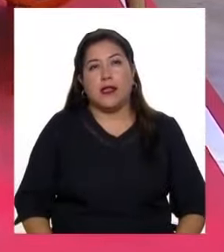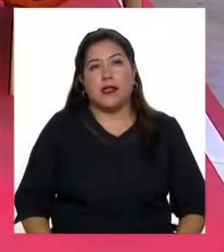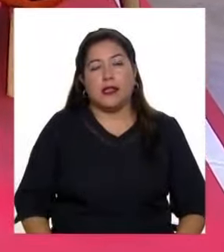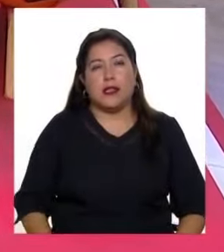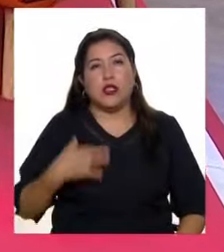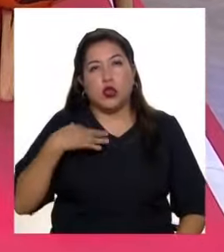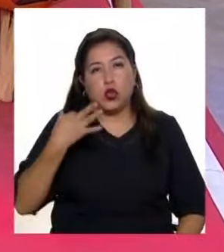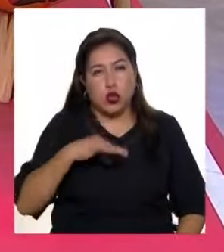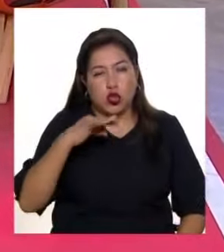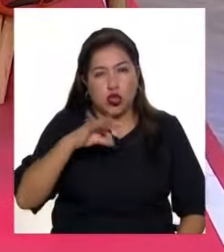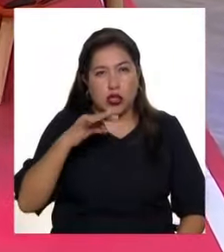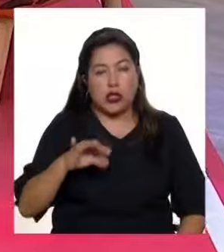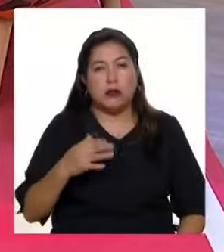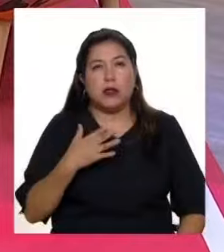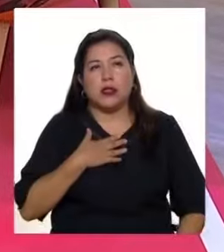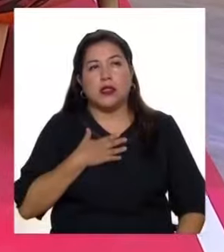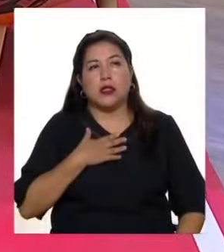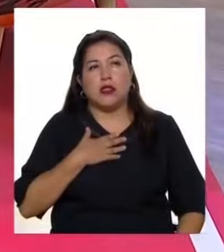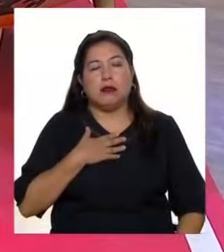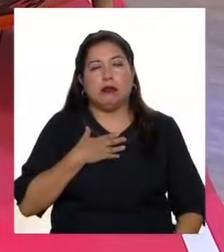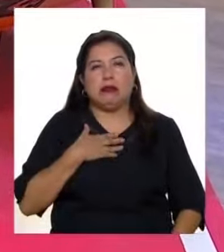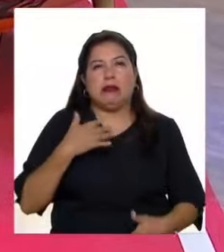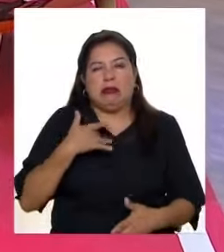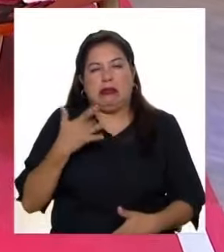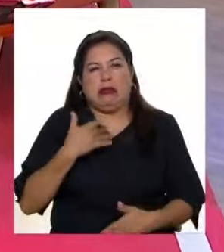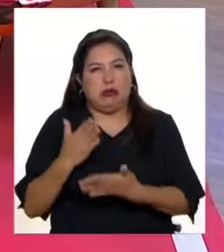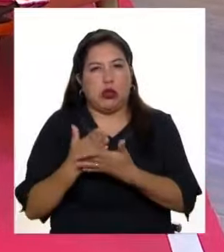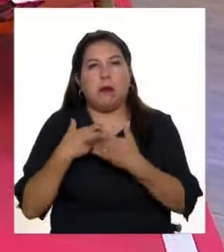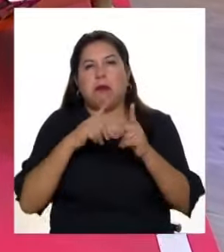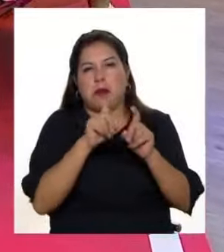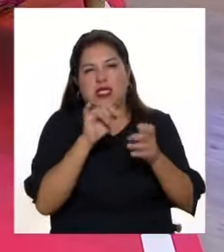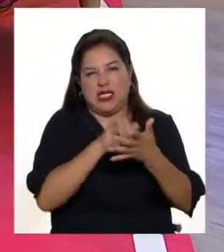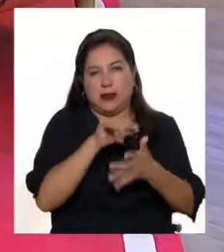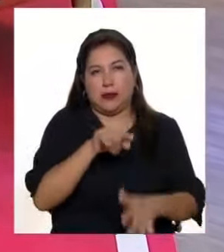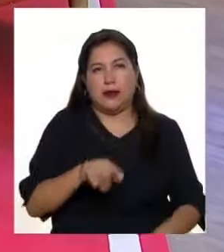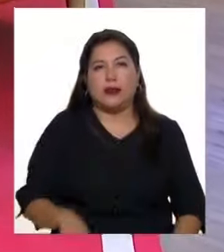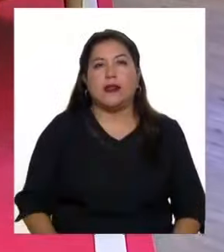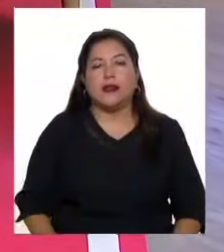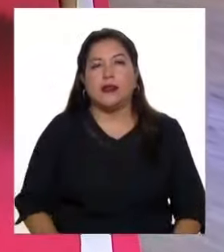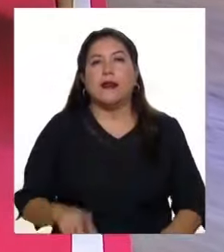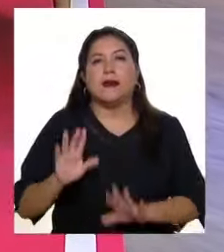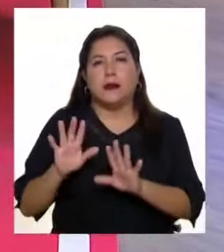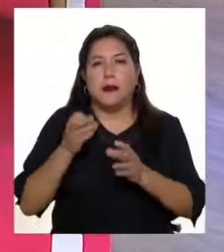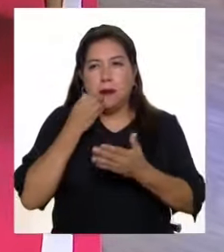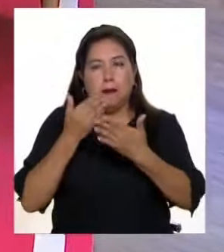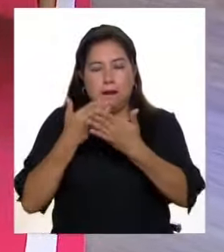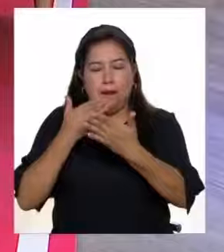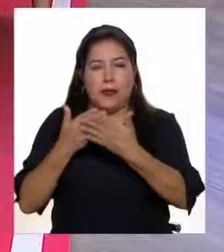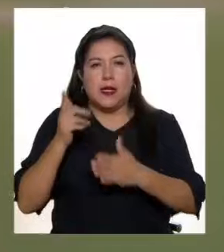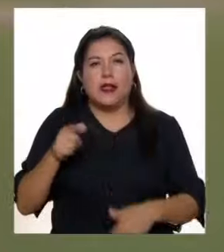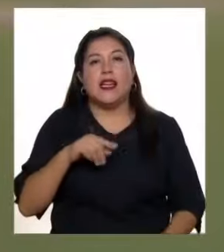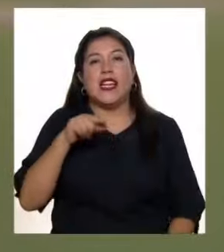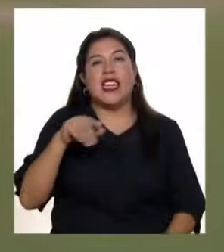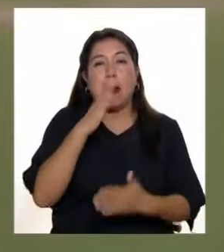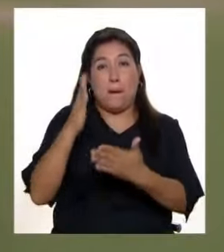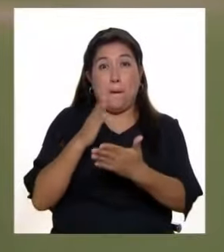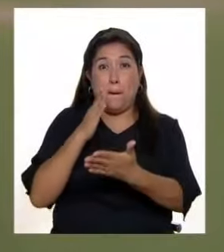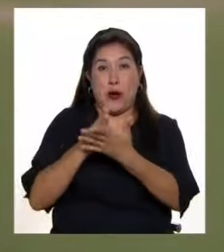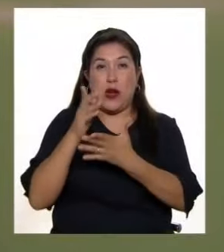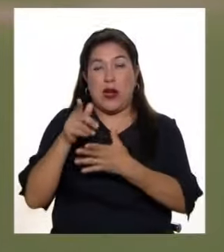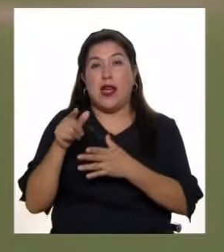lo que le voy a preguntar al doctor. Muy bien, Rubén, muchas gracias por tu pregunta. Gracias. La zona de la próstata directamente es la zona perineal. La zona perineal